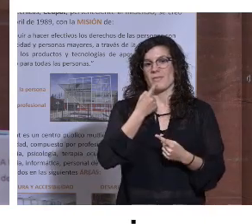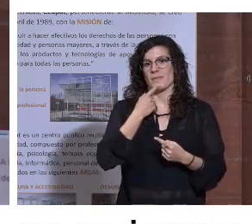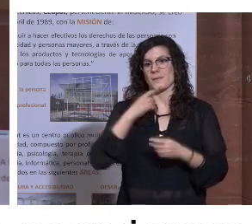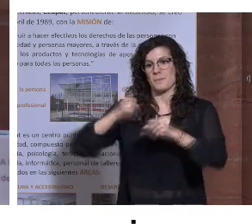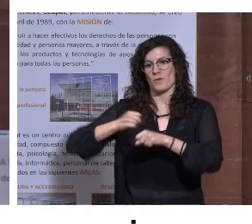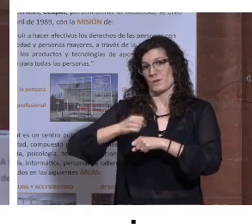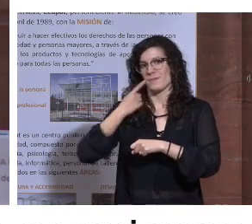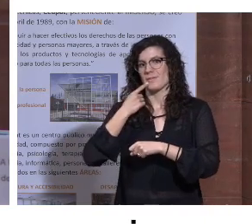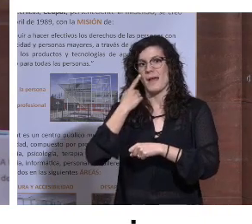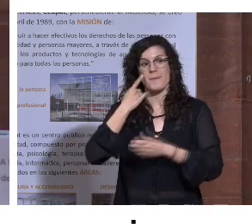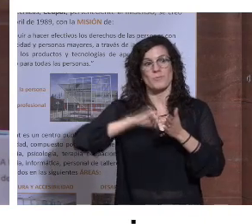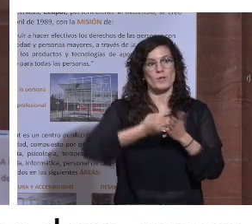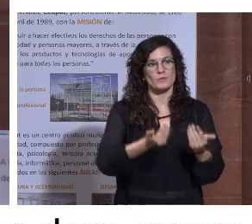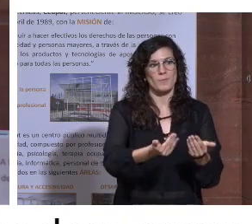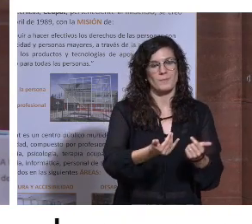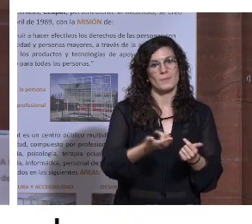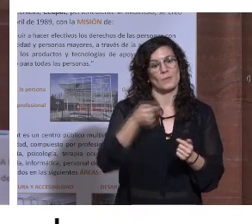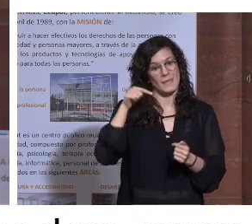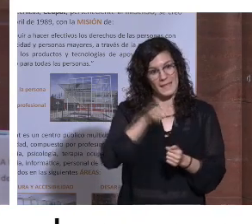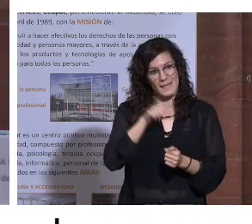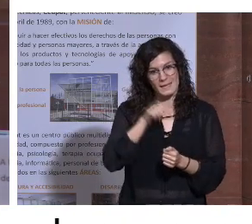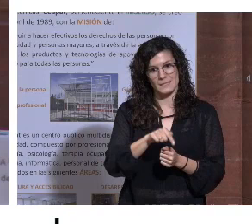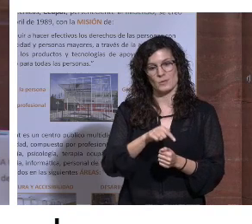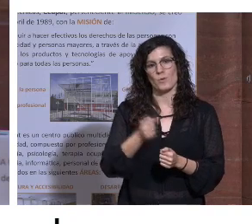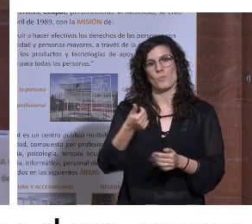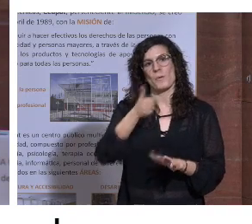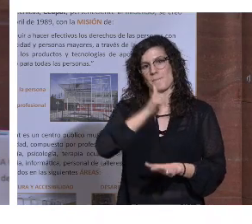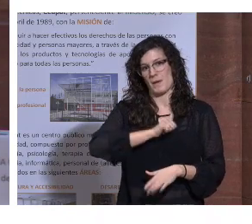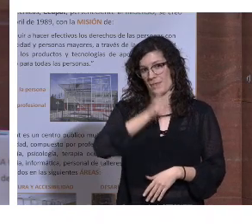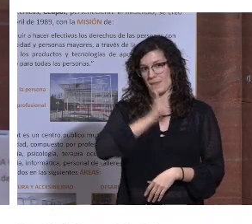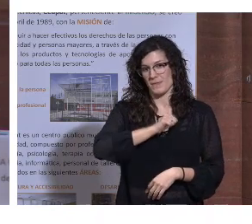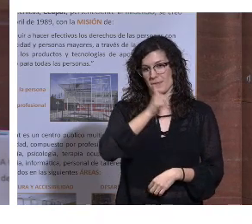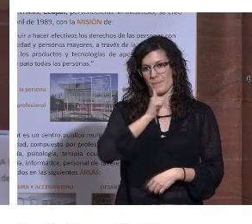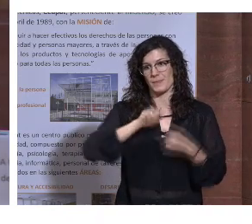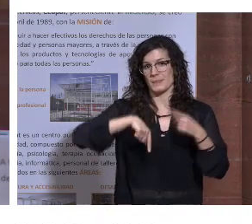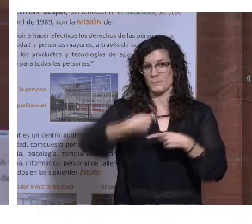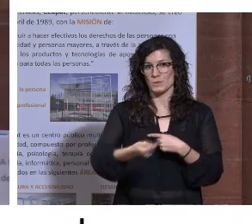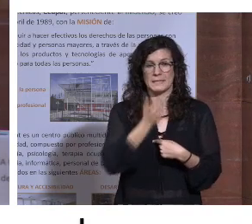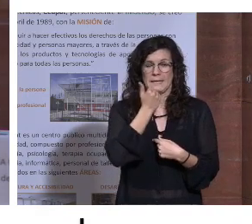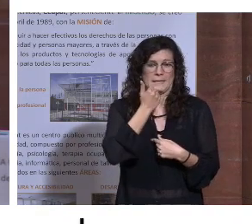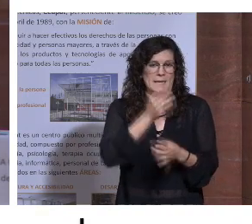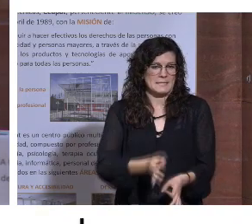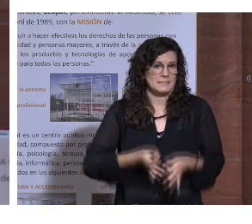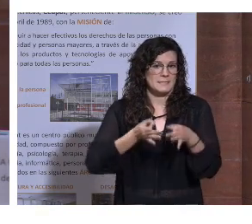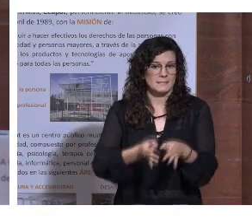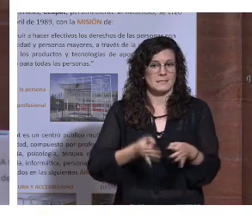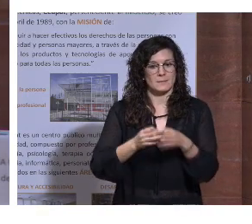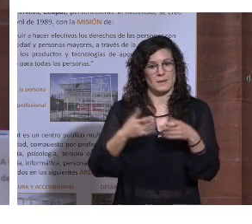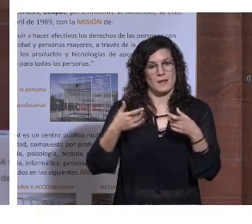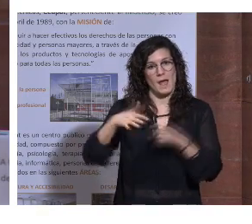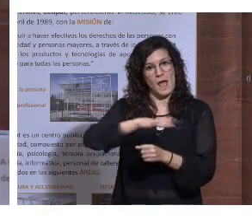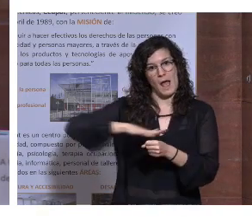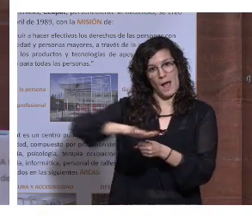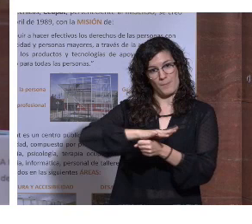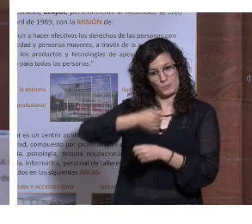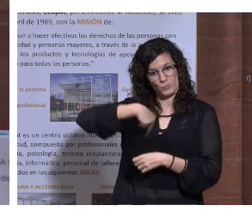va, ¿no? Entonces, eso es bastante, hay que tener un poco de paciencia, ¿no? Luego, casi siempre incluyen en nuestro ámbito, ¿no?, en el que